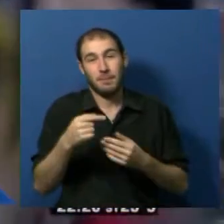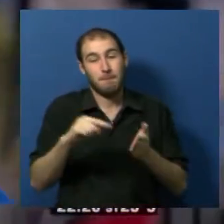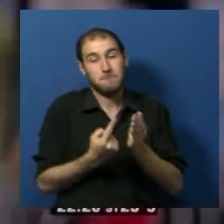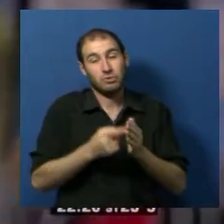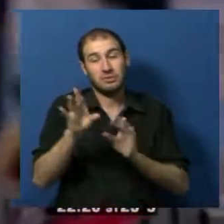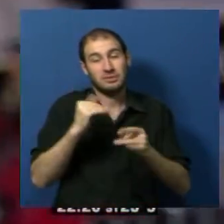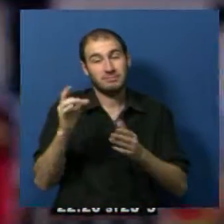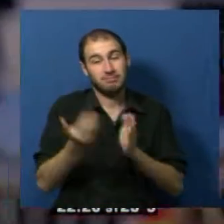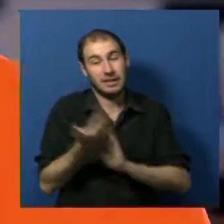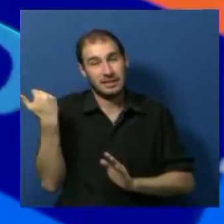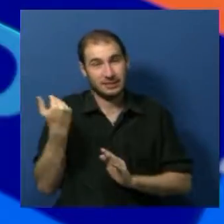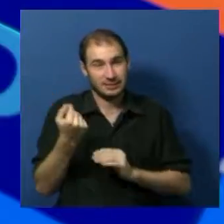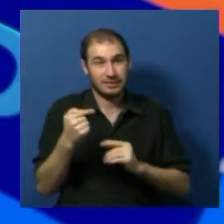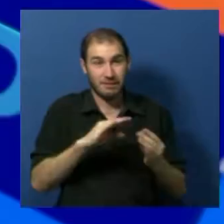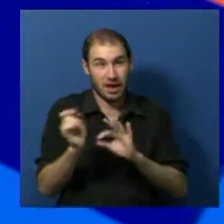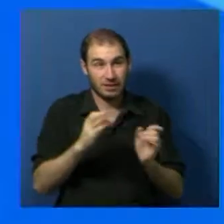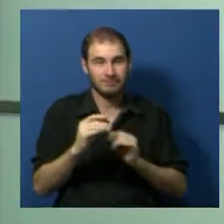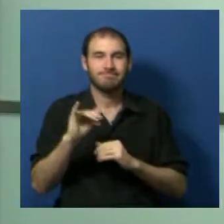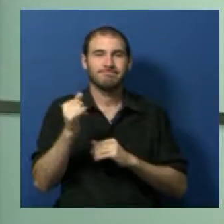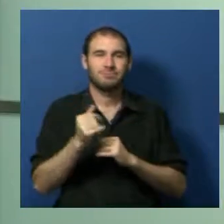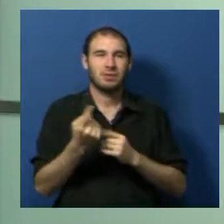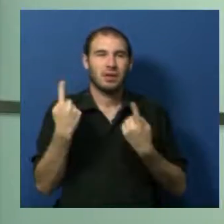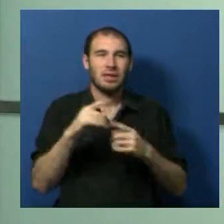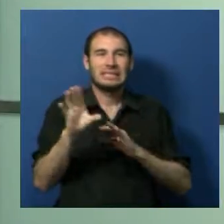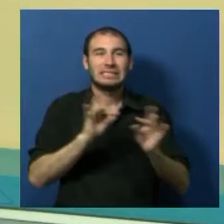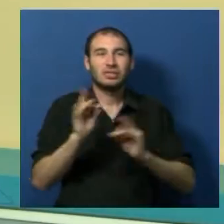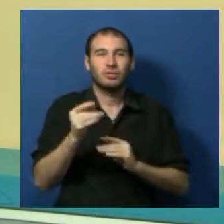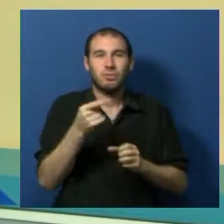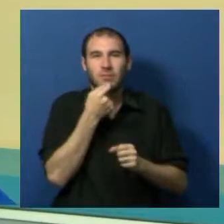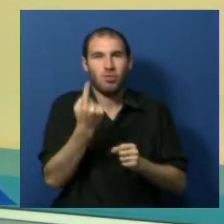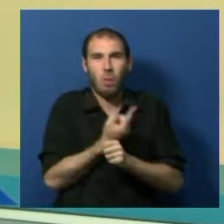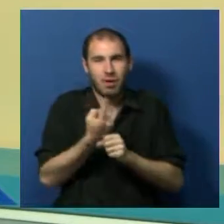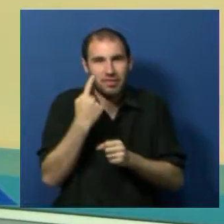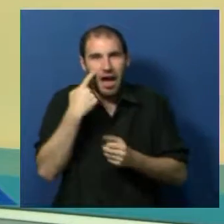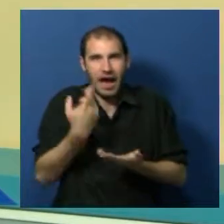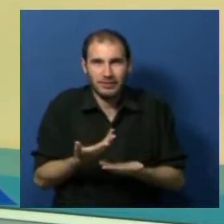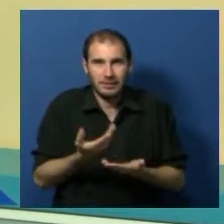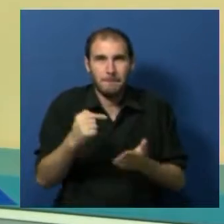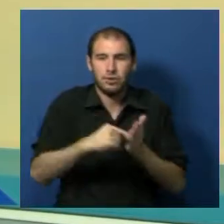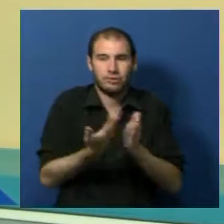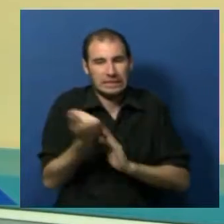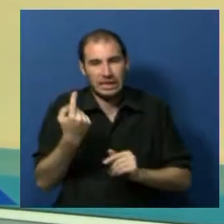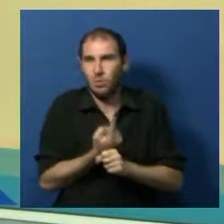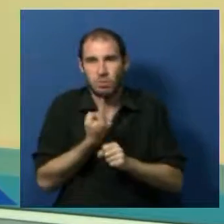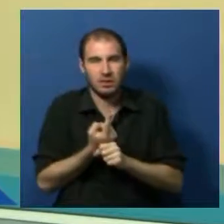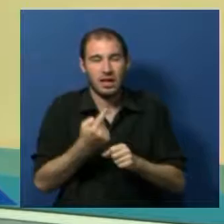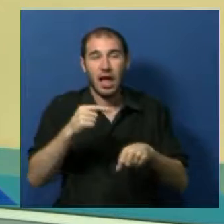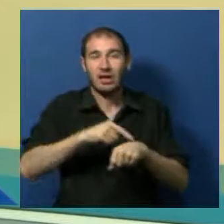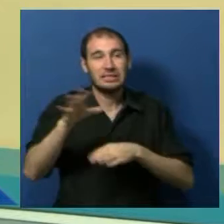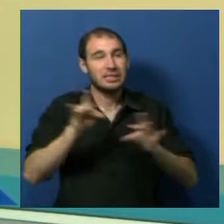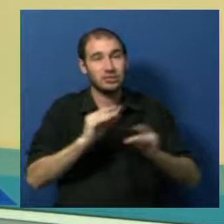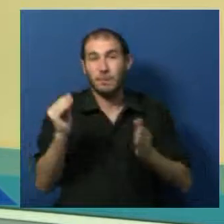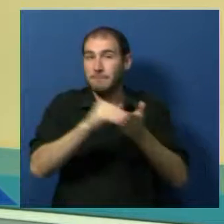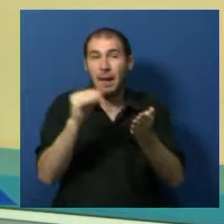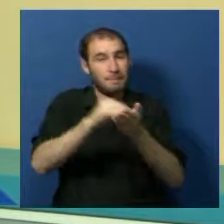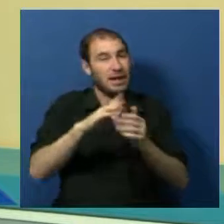selección. Está también en debate esto, ¿no? Claro, y tampoco está la selección como para ponerse a ver si llega a perder puntos. Es el momento donde la selección tiene que sumar,